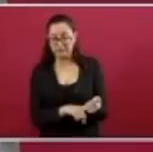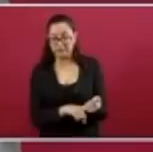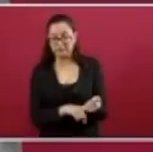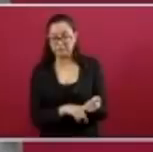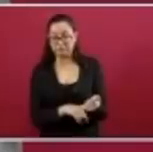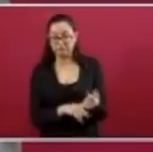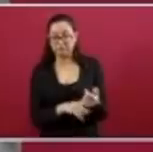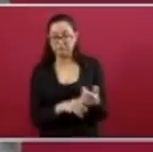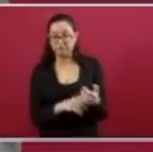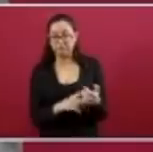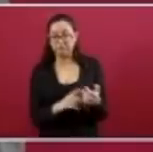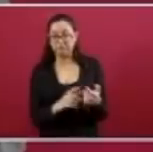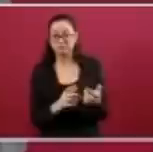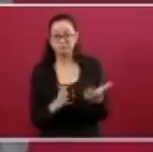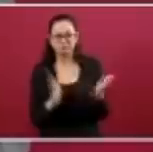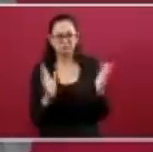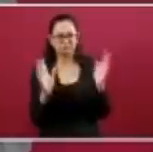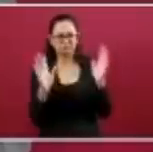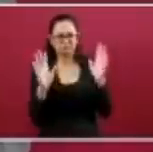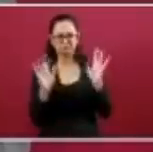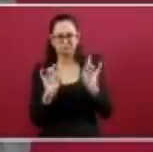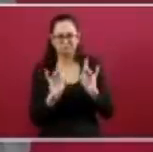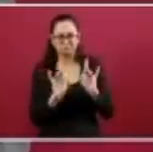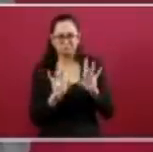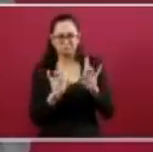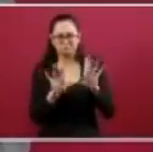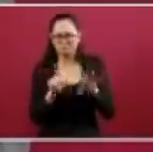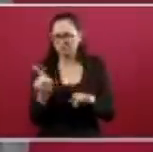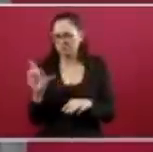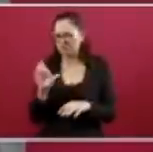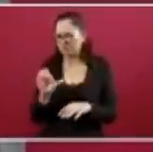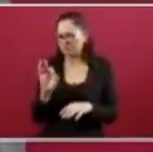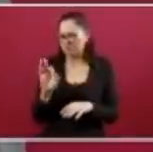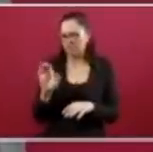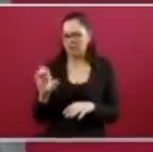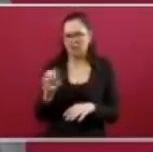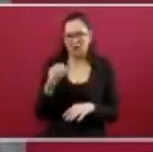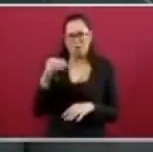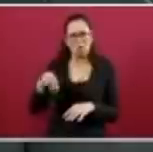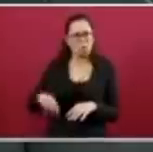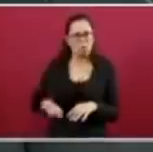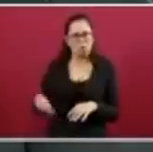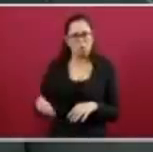por causas que no tienen que ver con la Comisión Federal de Electricidad,